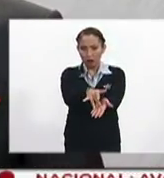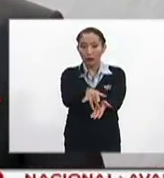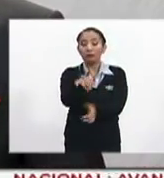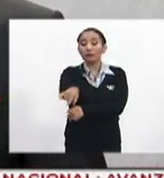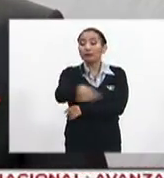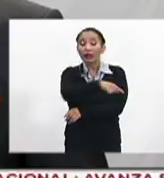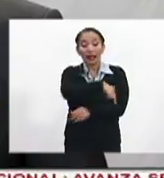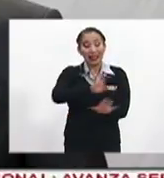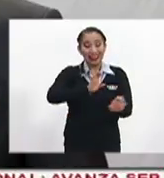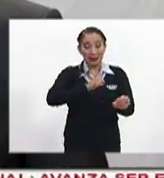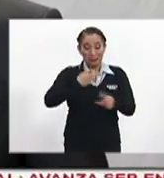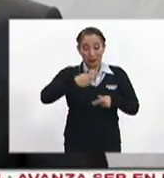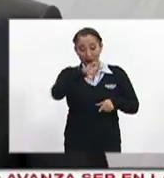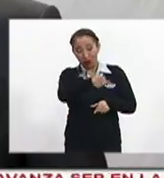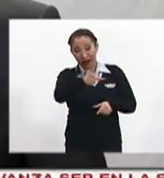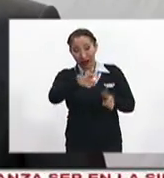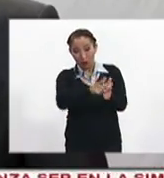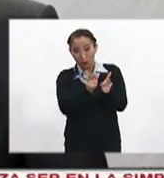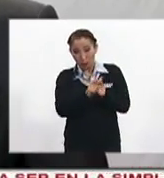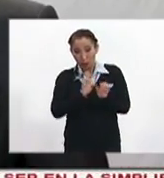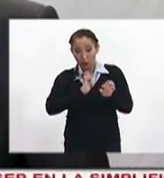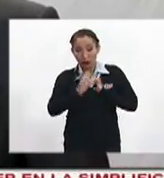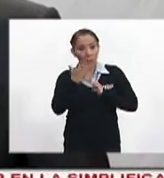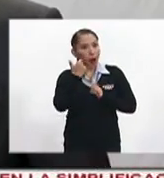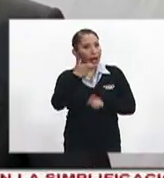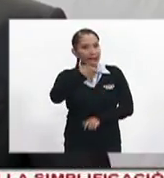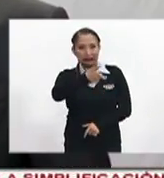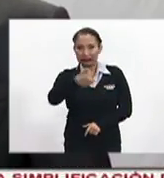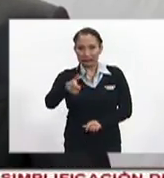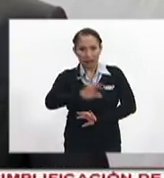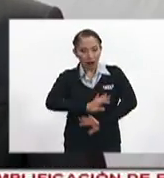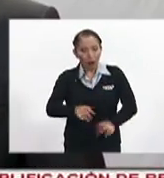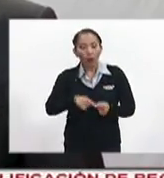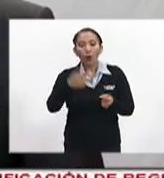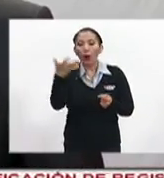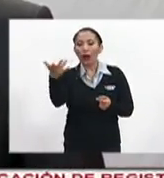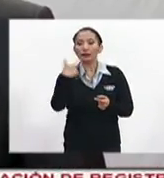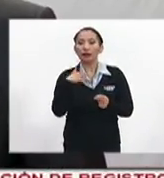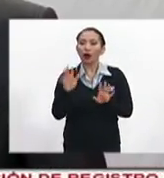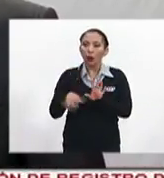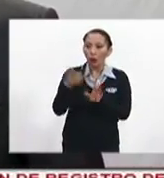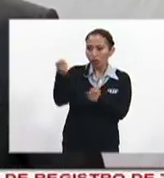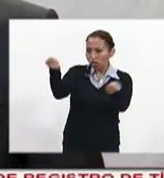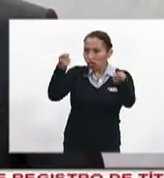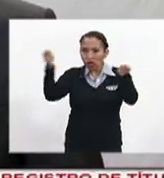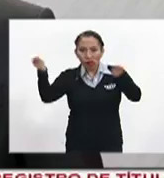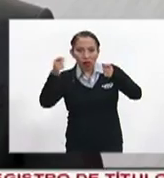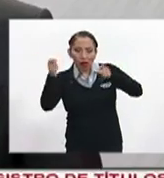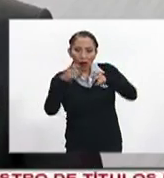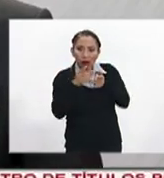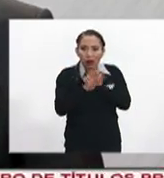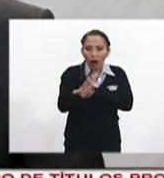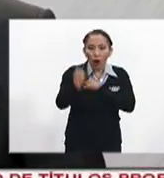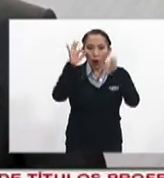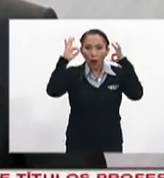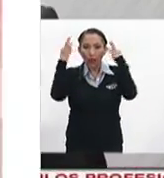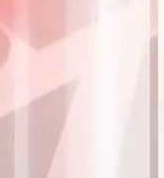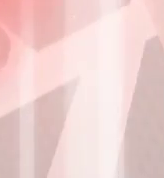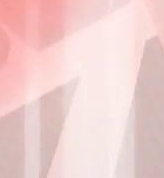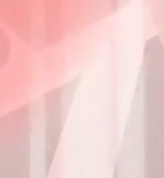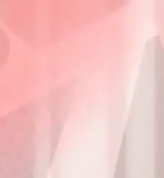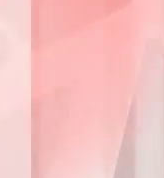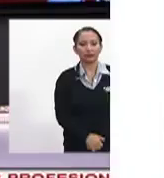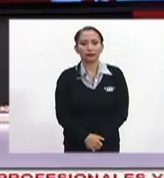los elementos de la Guardia Nacional no portarán armas ni realizarán funciones de control migratorio o aduanero.